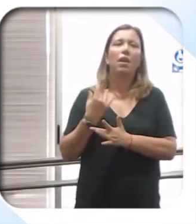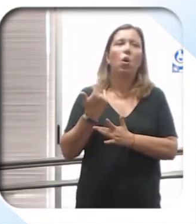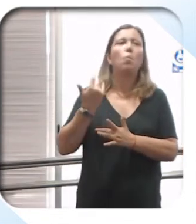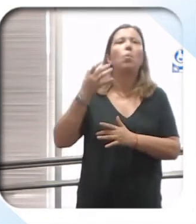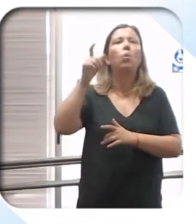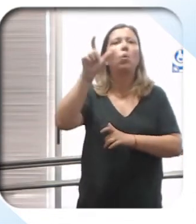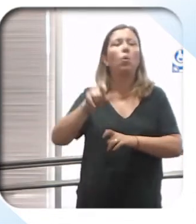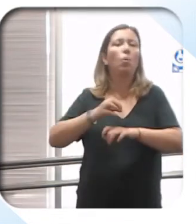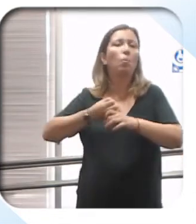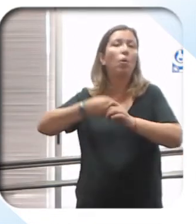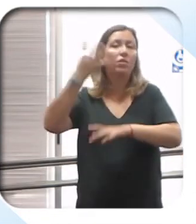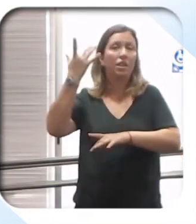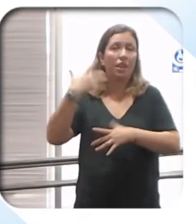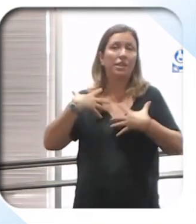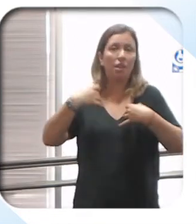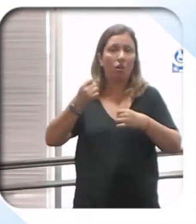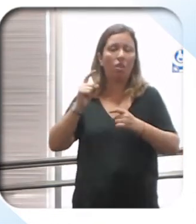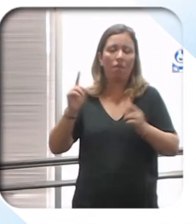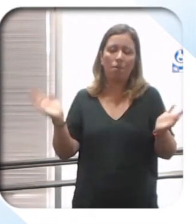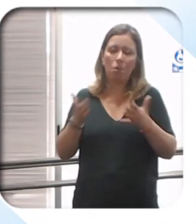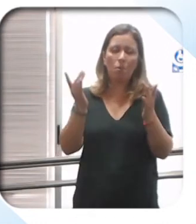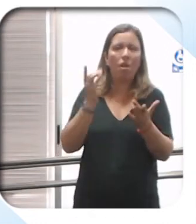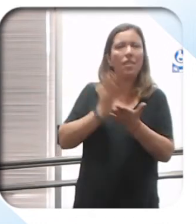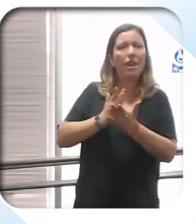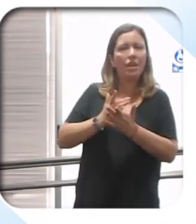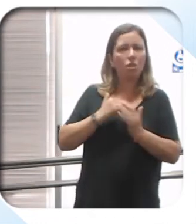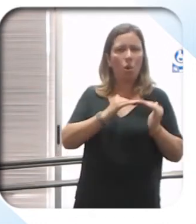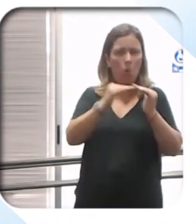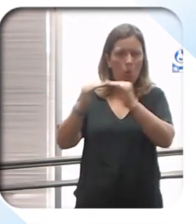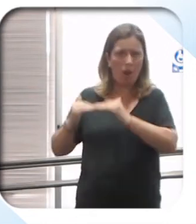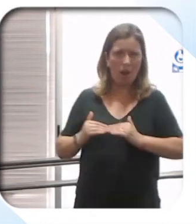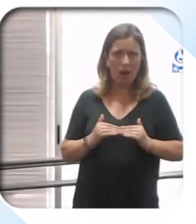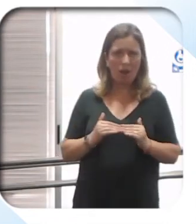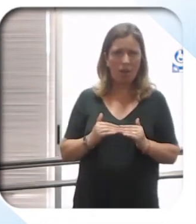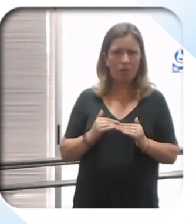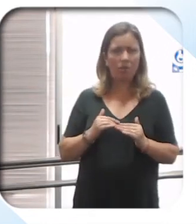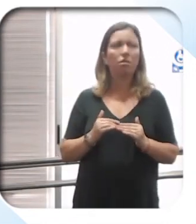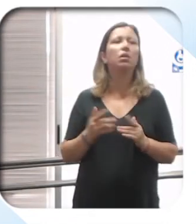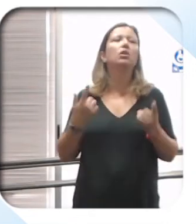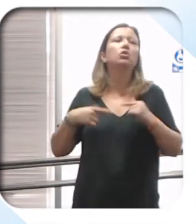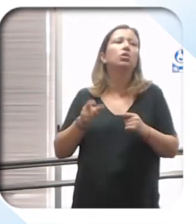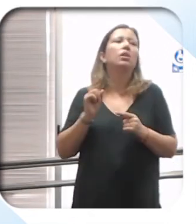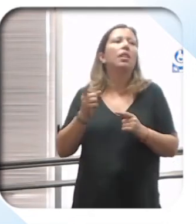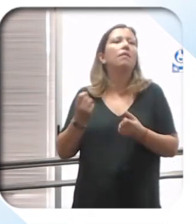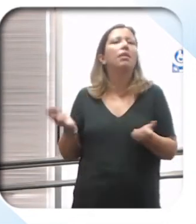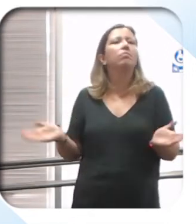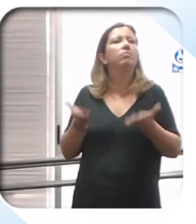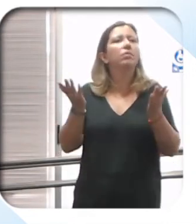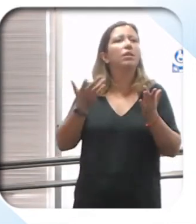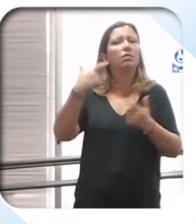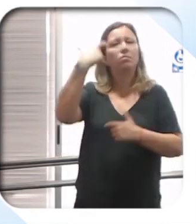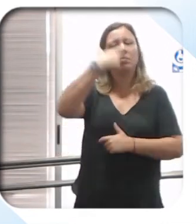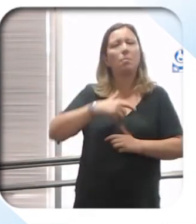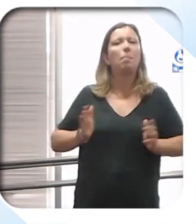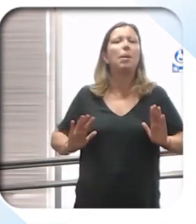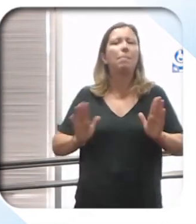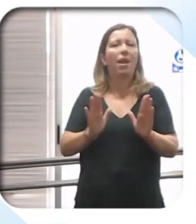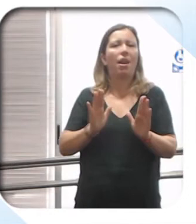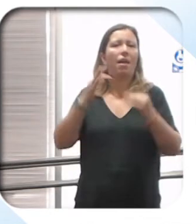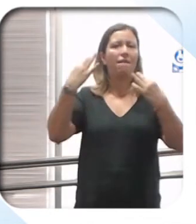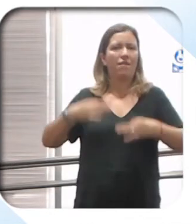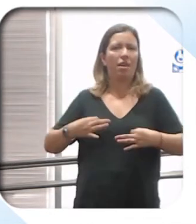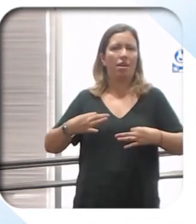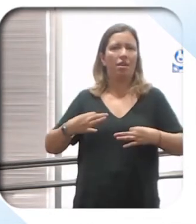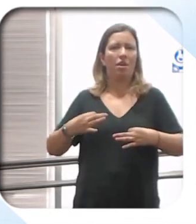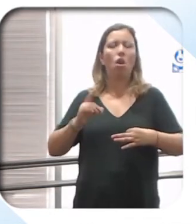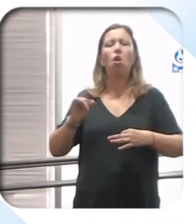salud, ¿deberíamos promover y ejercer derechos por igual? ¿Sí? Entonces deberíamos formarnos, no que nos obliguen a